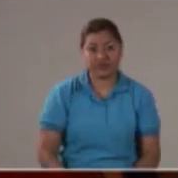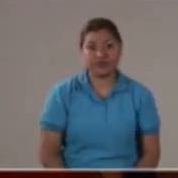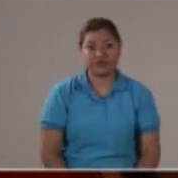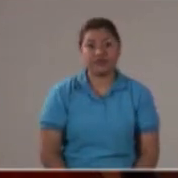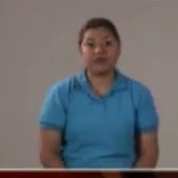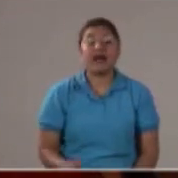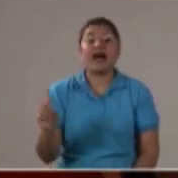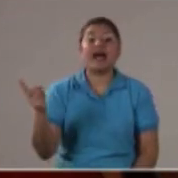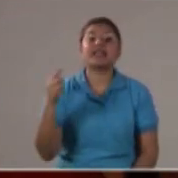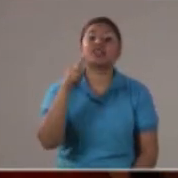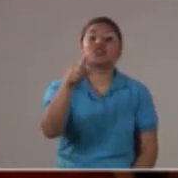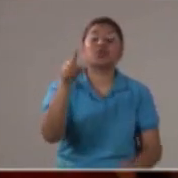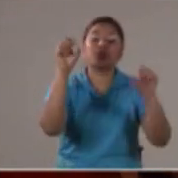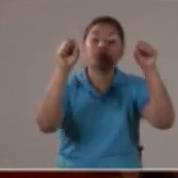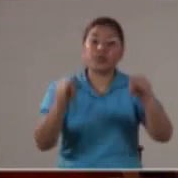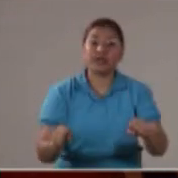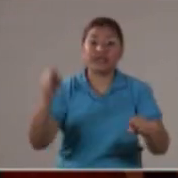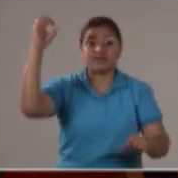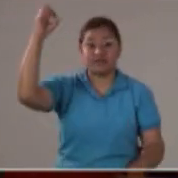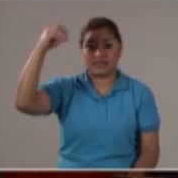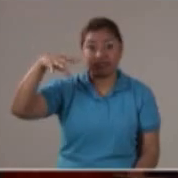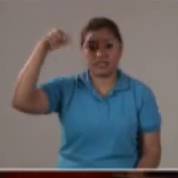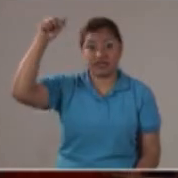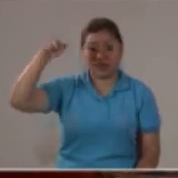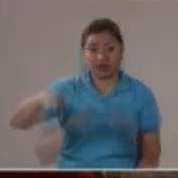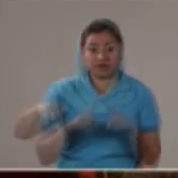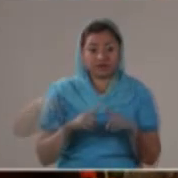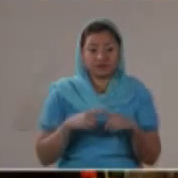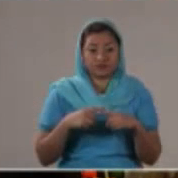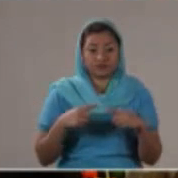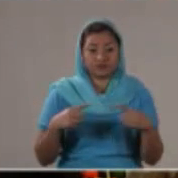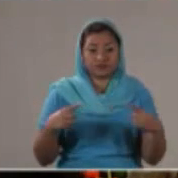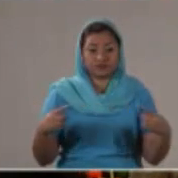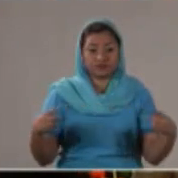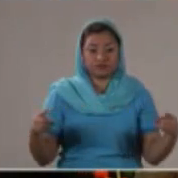a quien tú puedas bendecir hoy? Bendícelo.